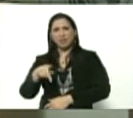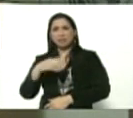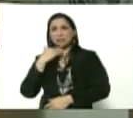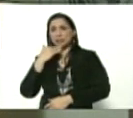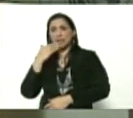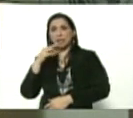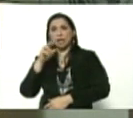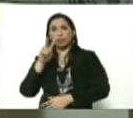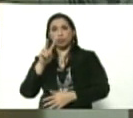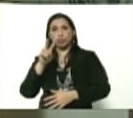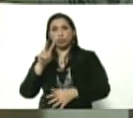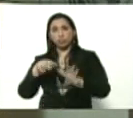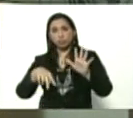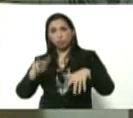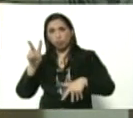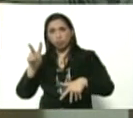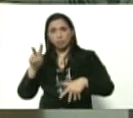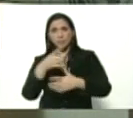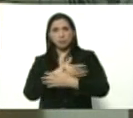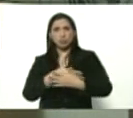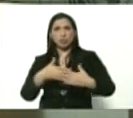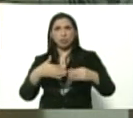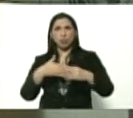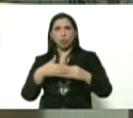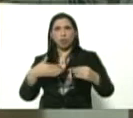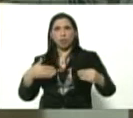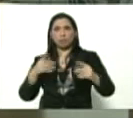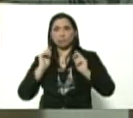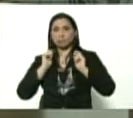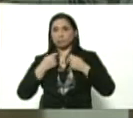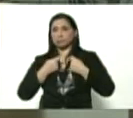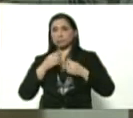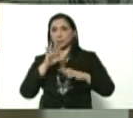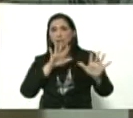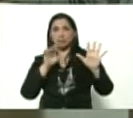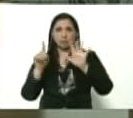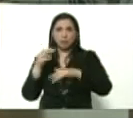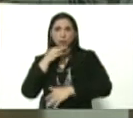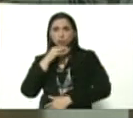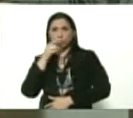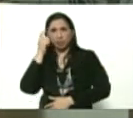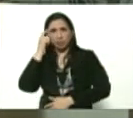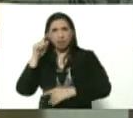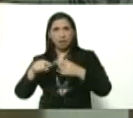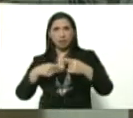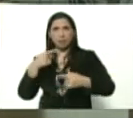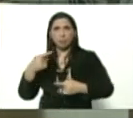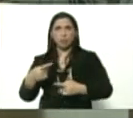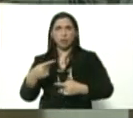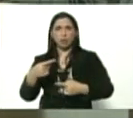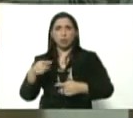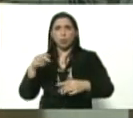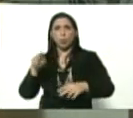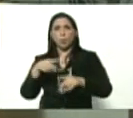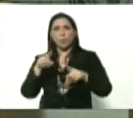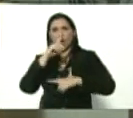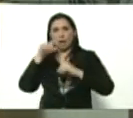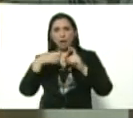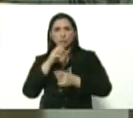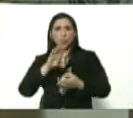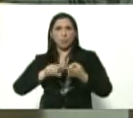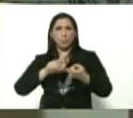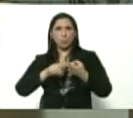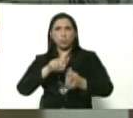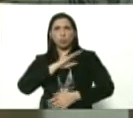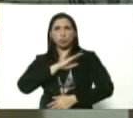212 millones de dólares. Aristóbulo, el 16 de octubre, un día después del cumpleaños de Cilia. Cilia,